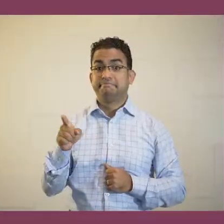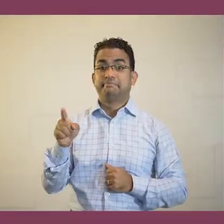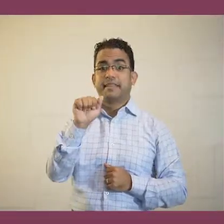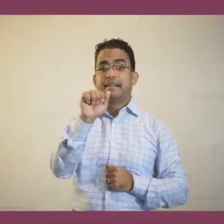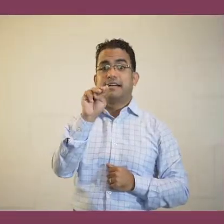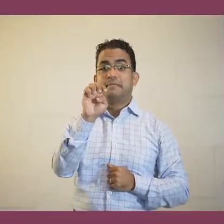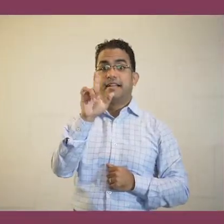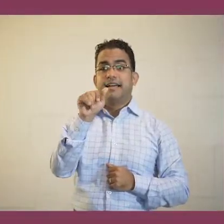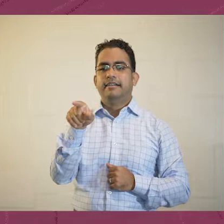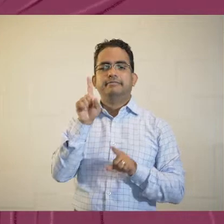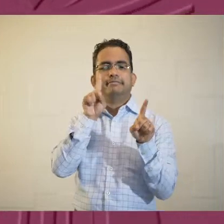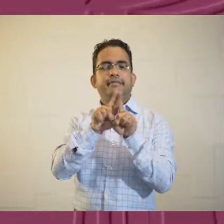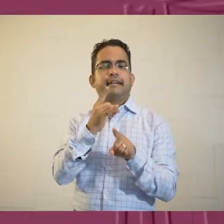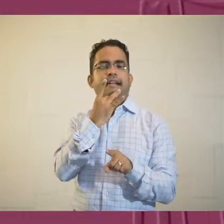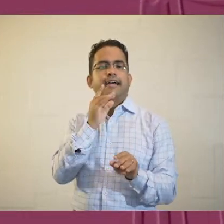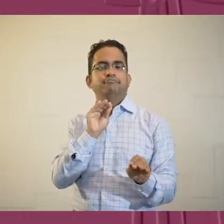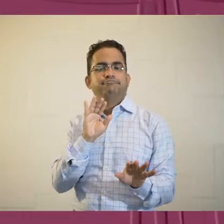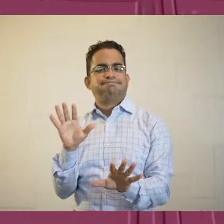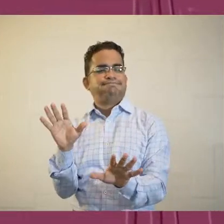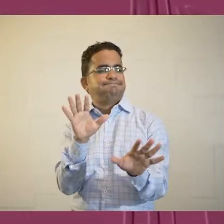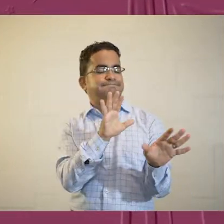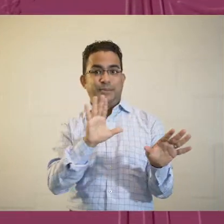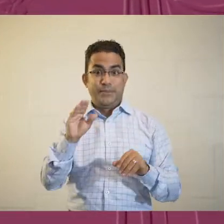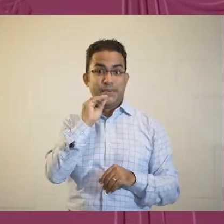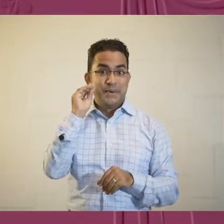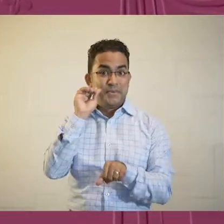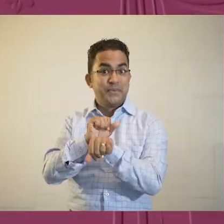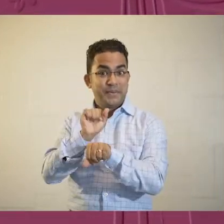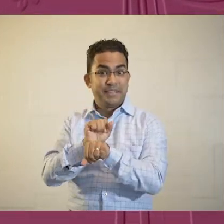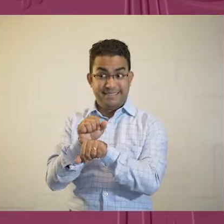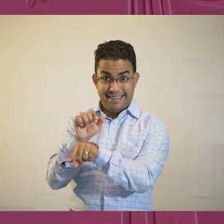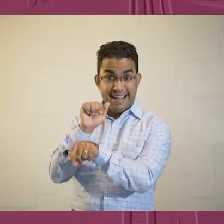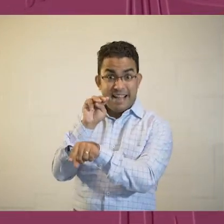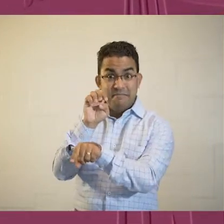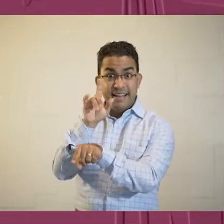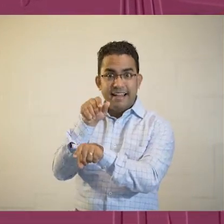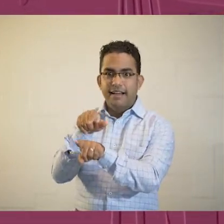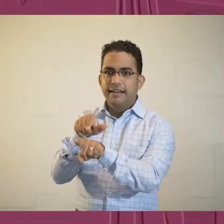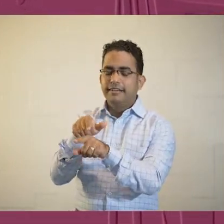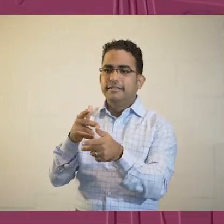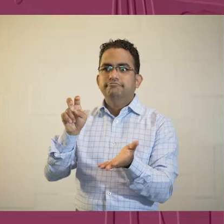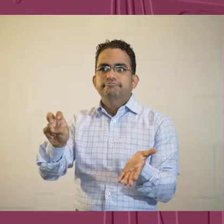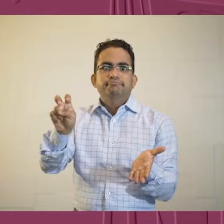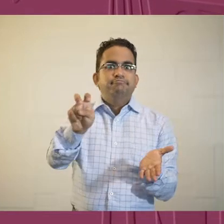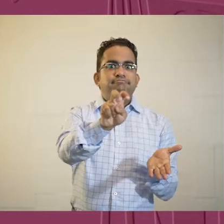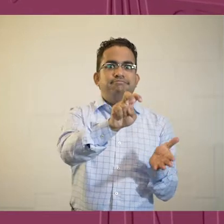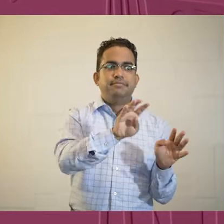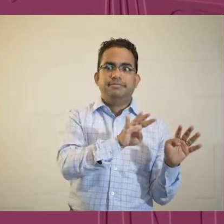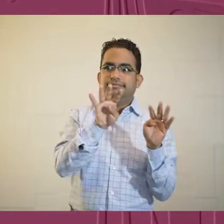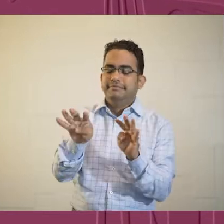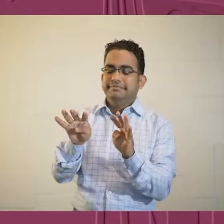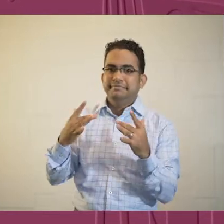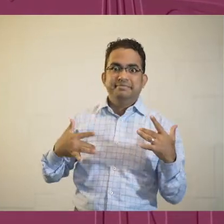Amélia es la luz de su casa y la luz de su trabajo. Amélia es la luz de todos los lugares que